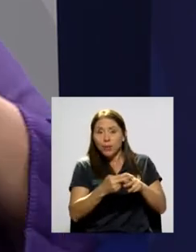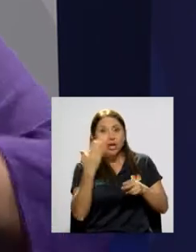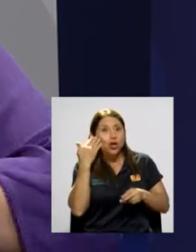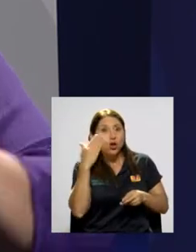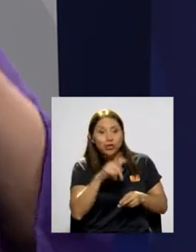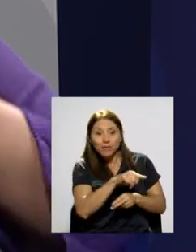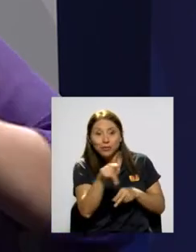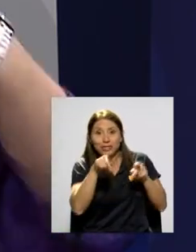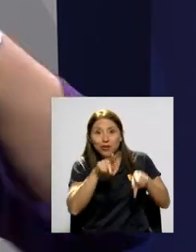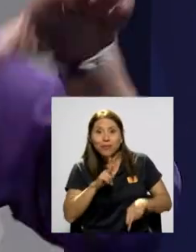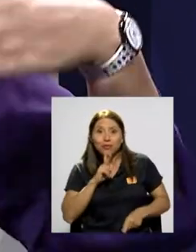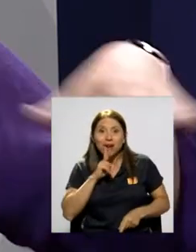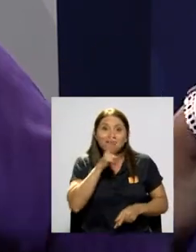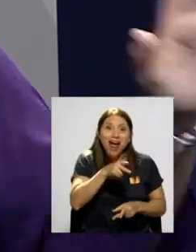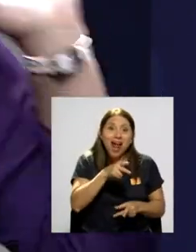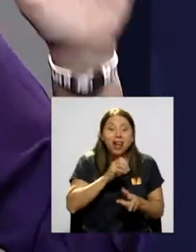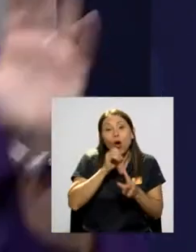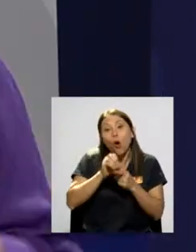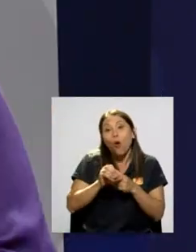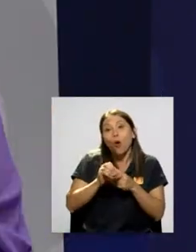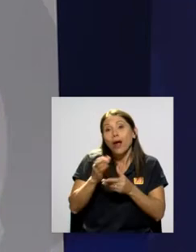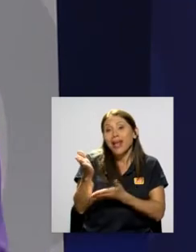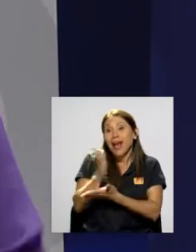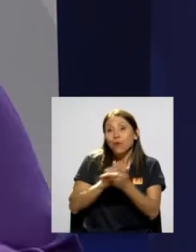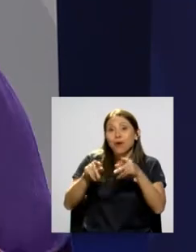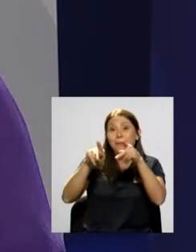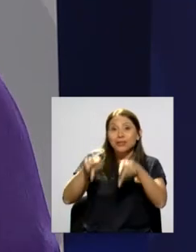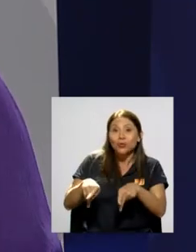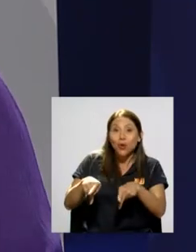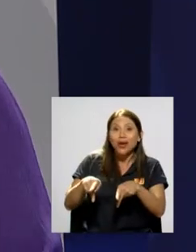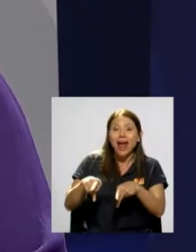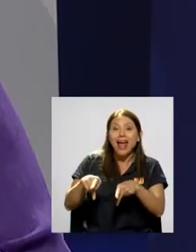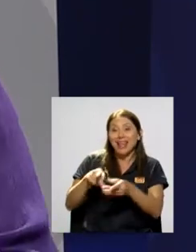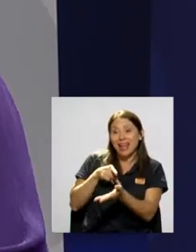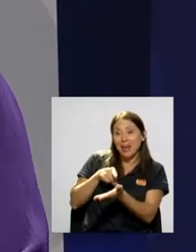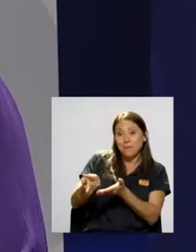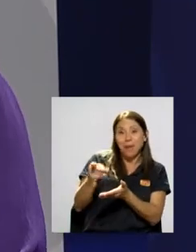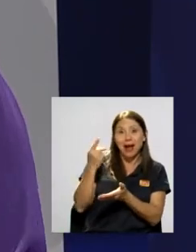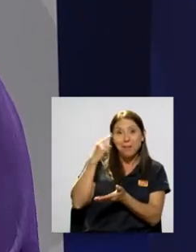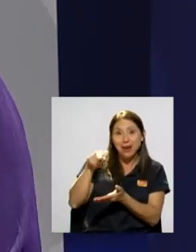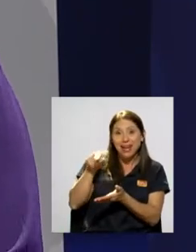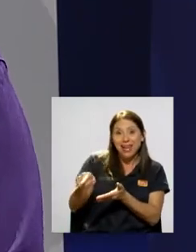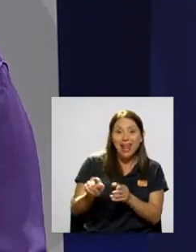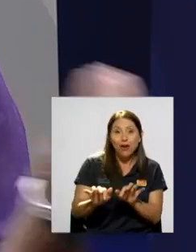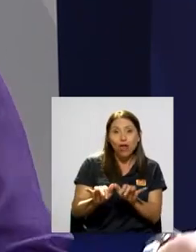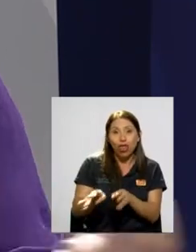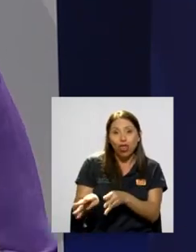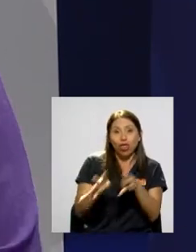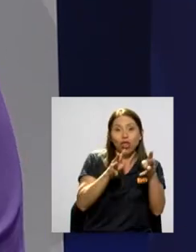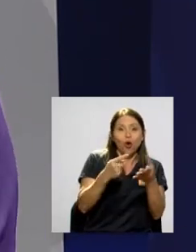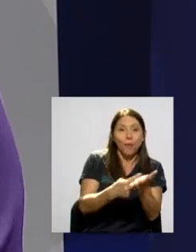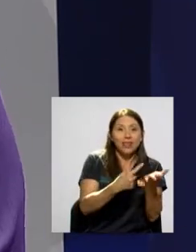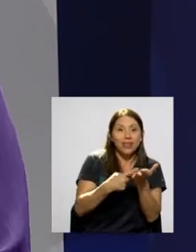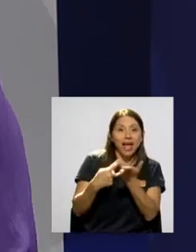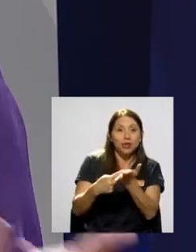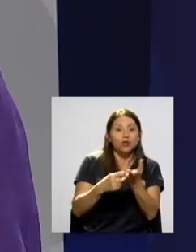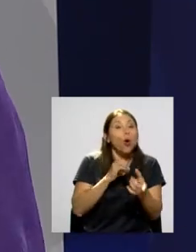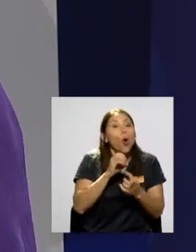del personal pago para hacer comentarios, ¿verdad? Para hacer un troll dentro de esta página, o es una persona que se ha multiplicado en diferentes